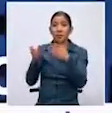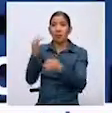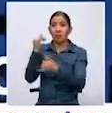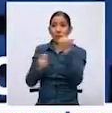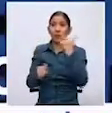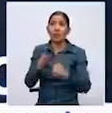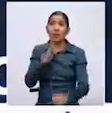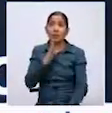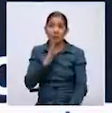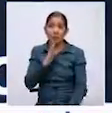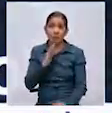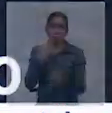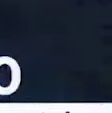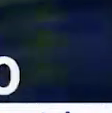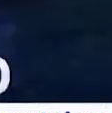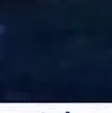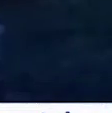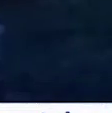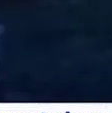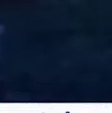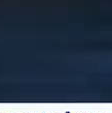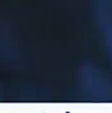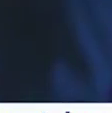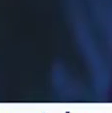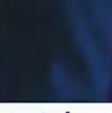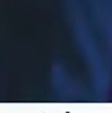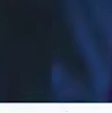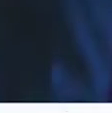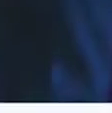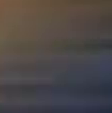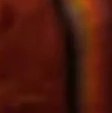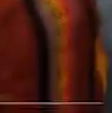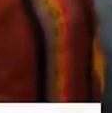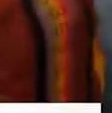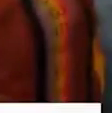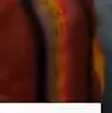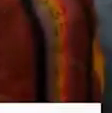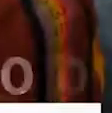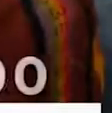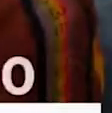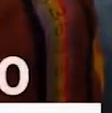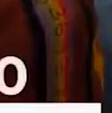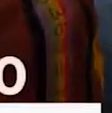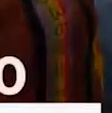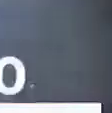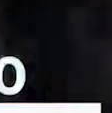el plan de seguridad alimentaria para evitar la exportación de maíz, soya y ganado en pie.